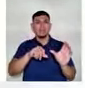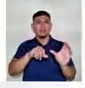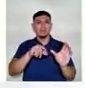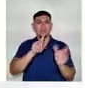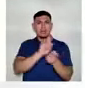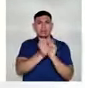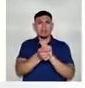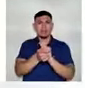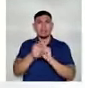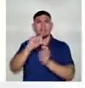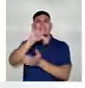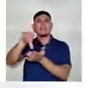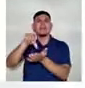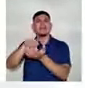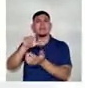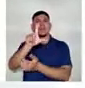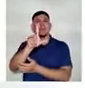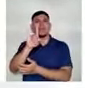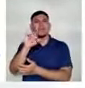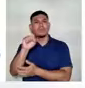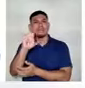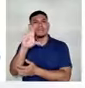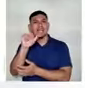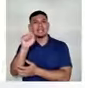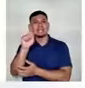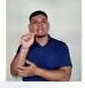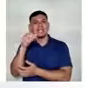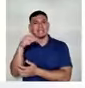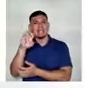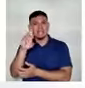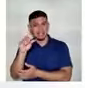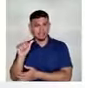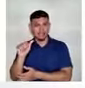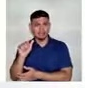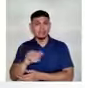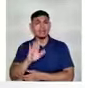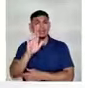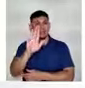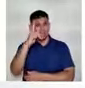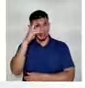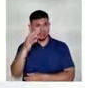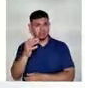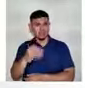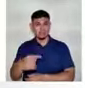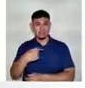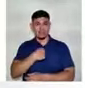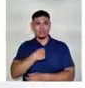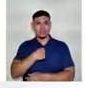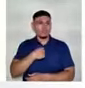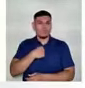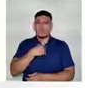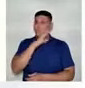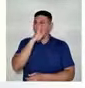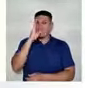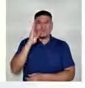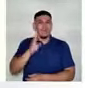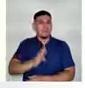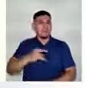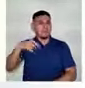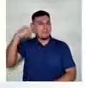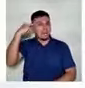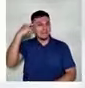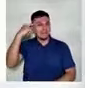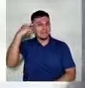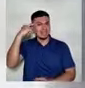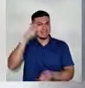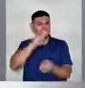Alonso. Créanme que yo nunca pensé de que se iba a cambiar el busto de don Luis Alberto